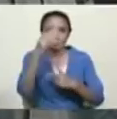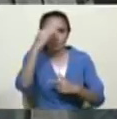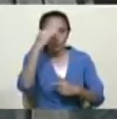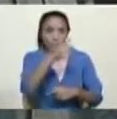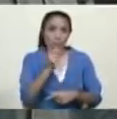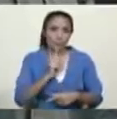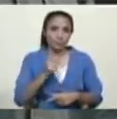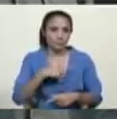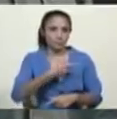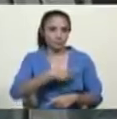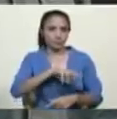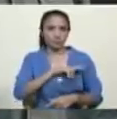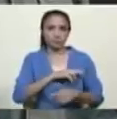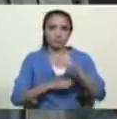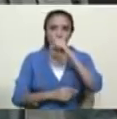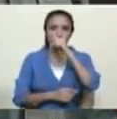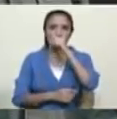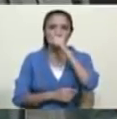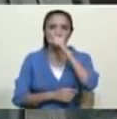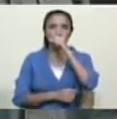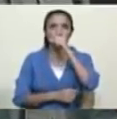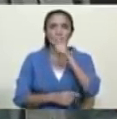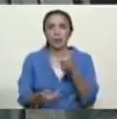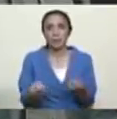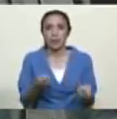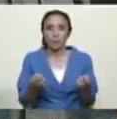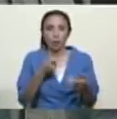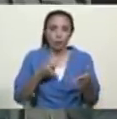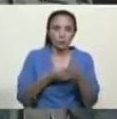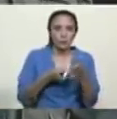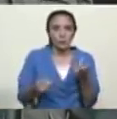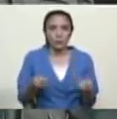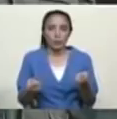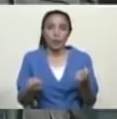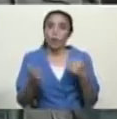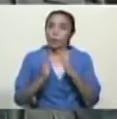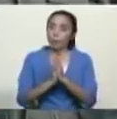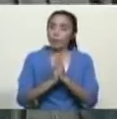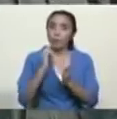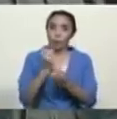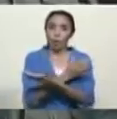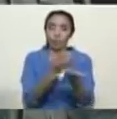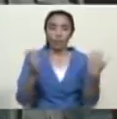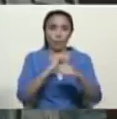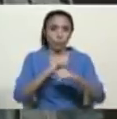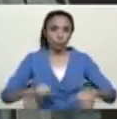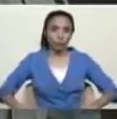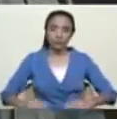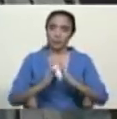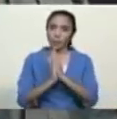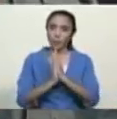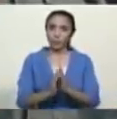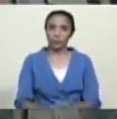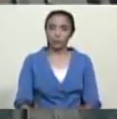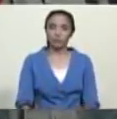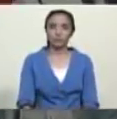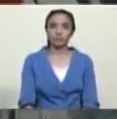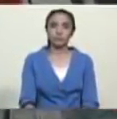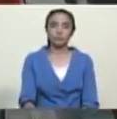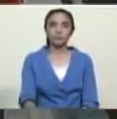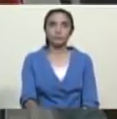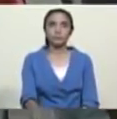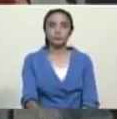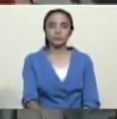mentiroso, que es manipulador. Y por eso yo le pido a Portuguesa que estemos ojo